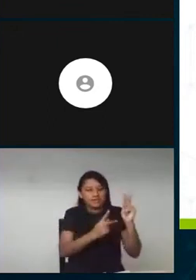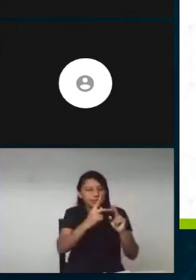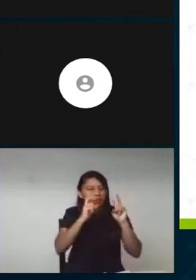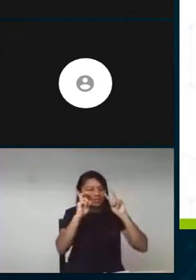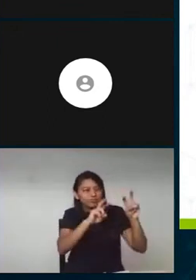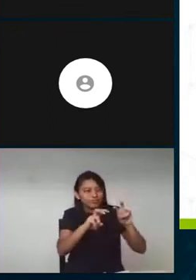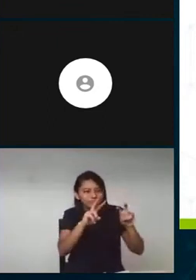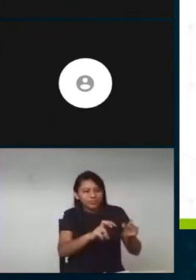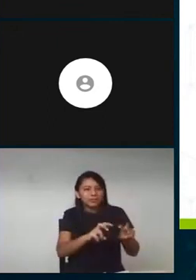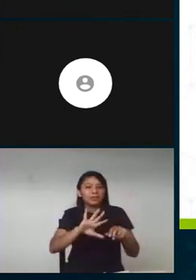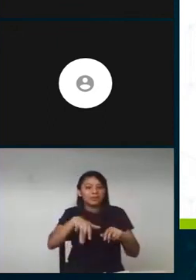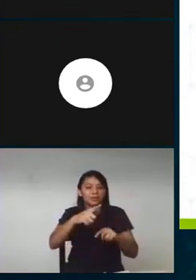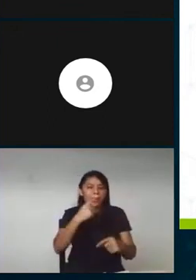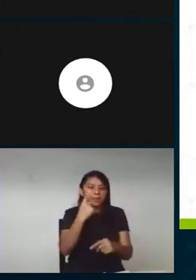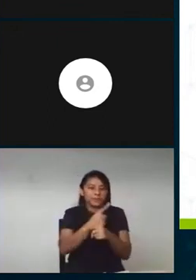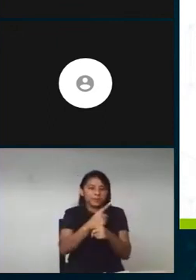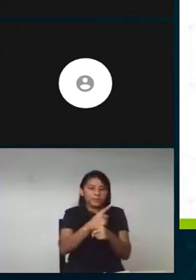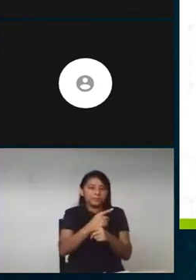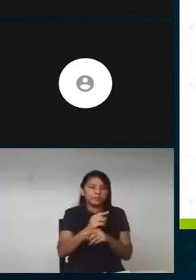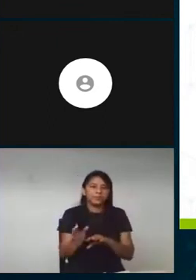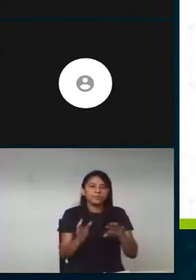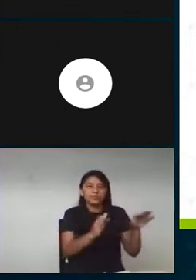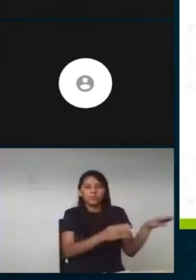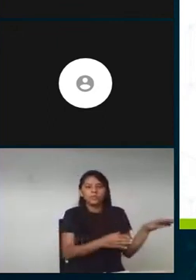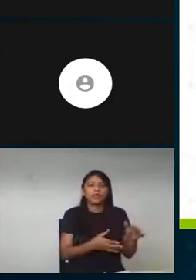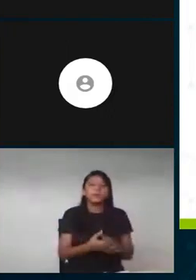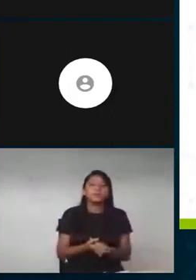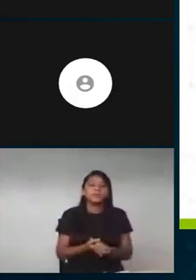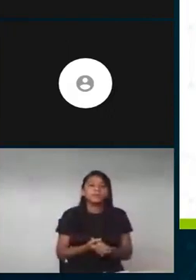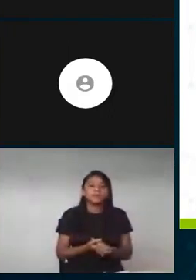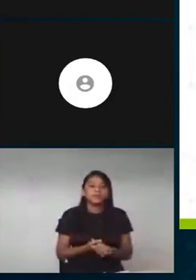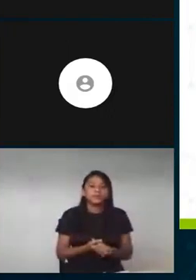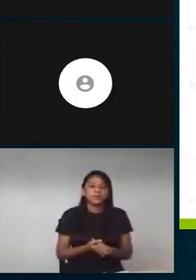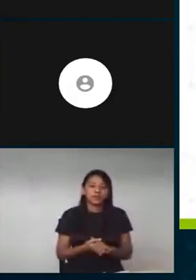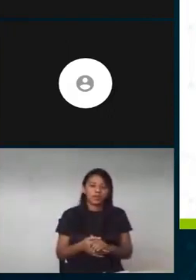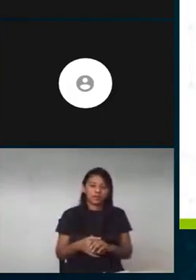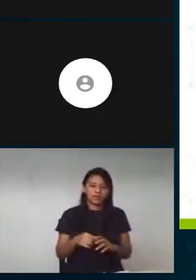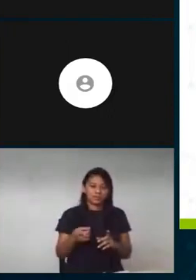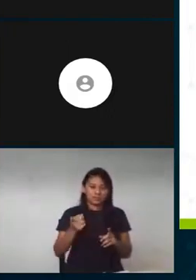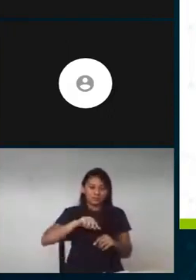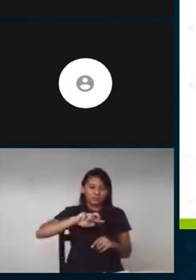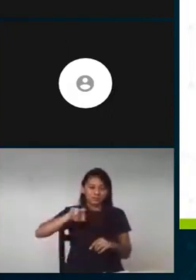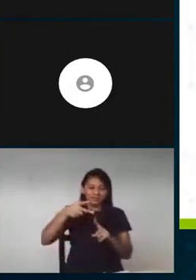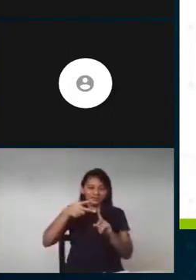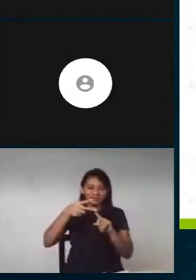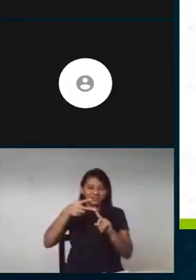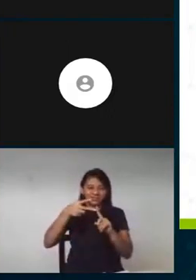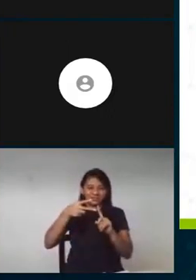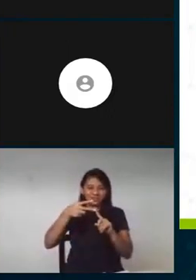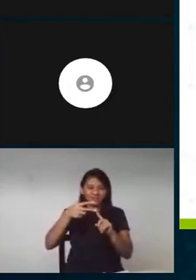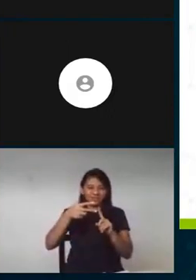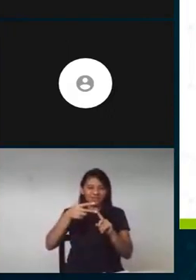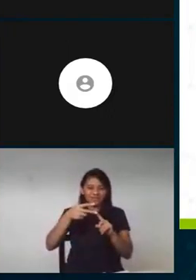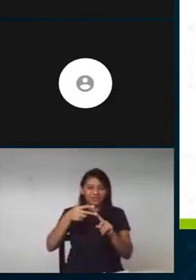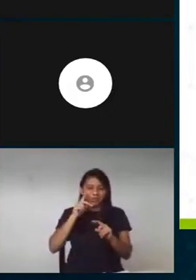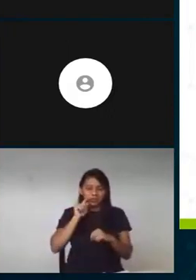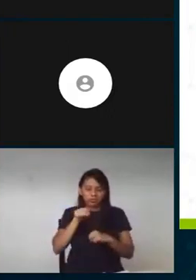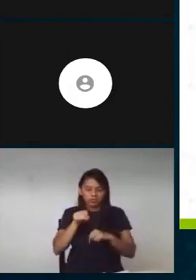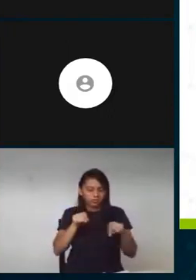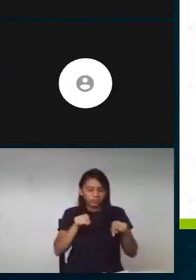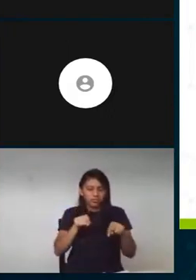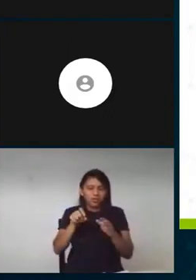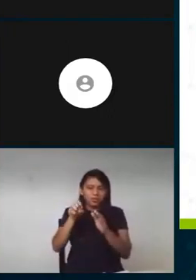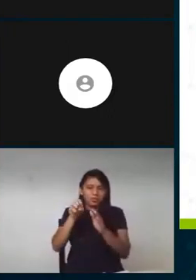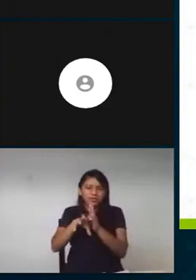objetivo general. Caracterizar la clasificación de residuos orgánicos e inorgánicos a partir de una revisión de literatura de la